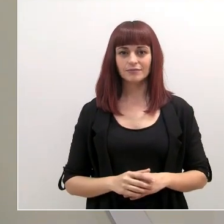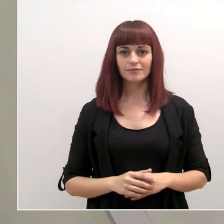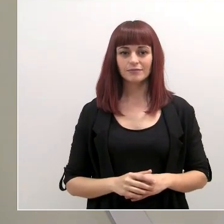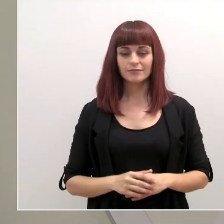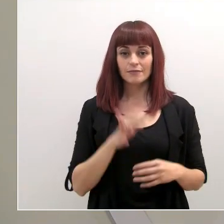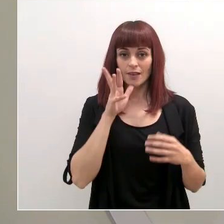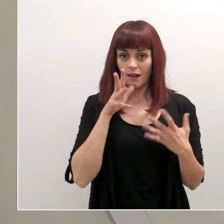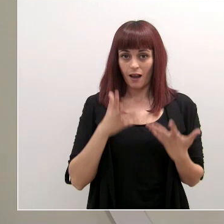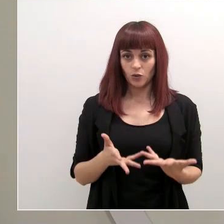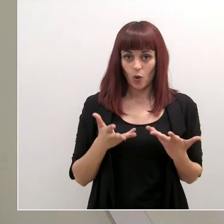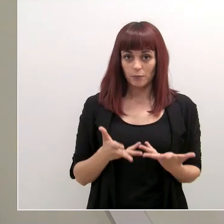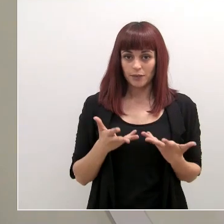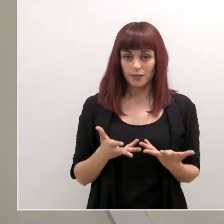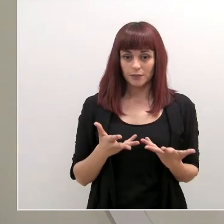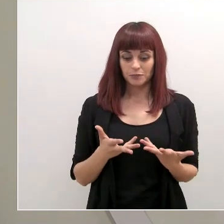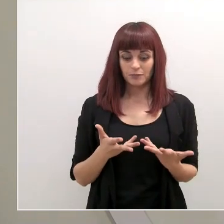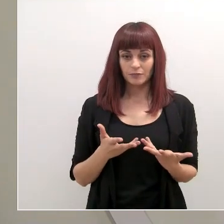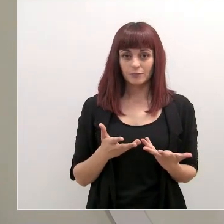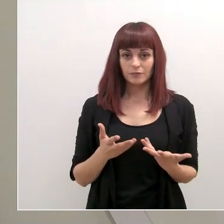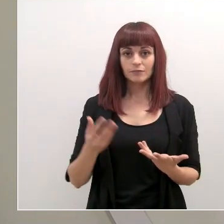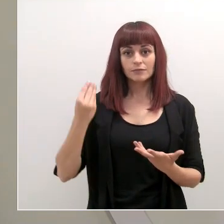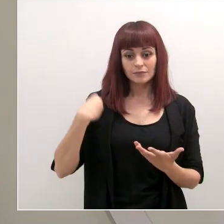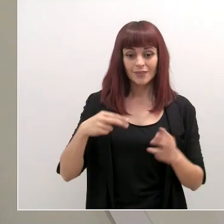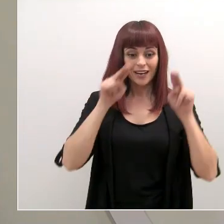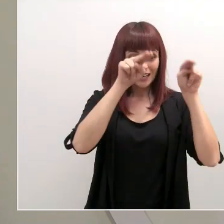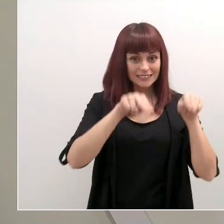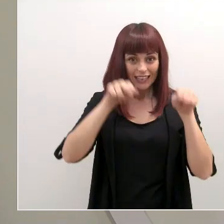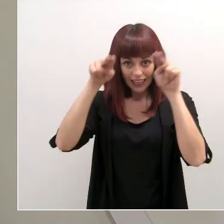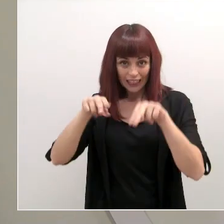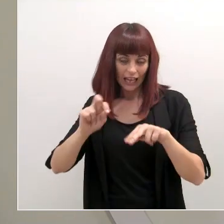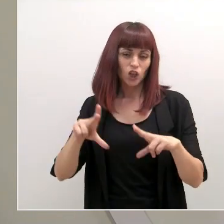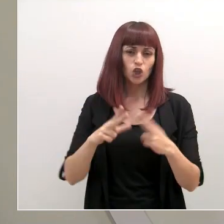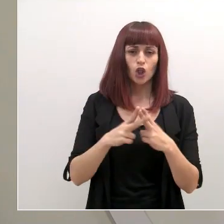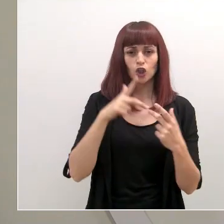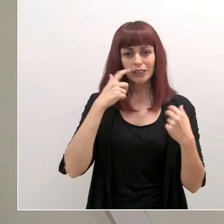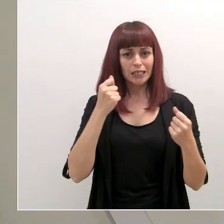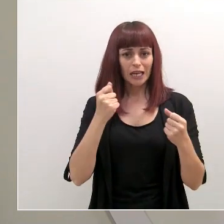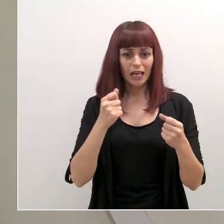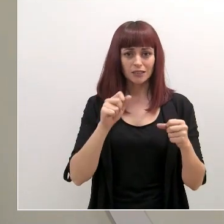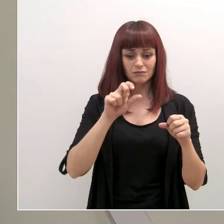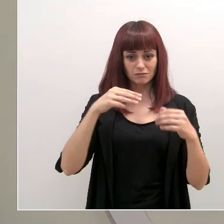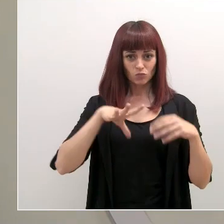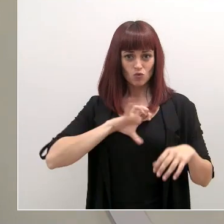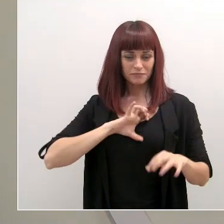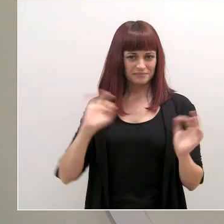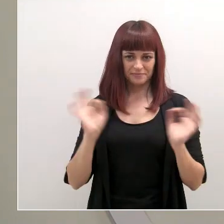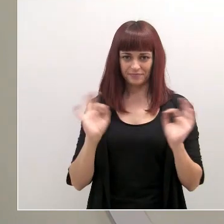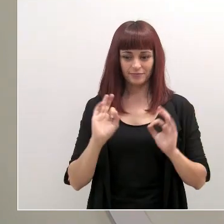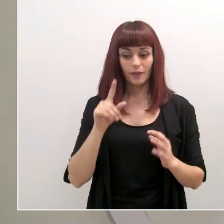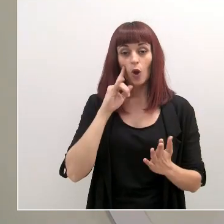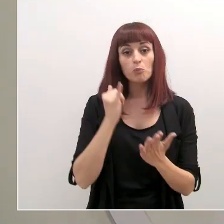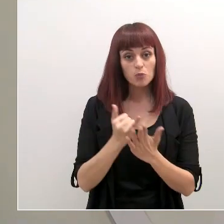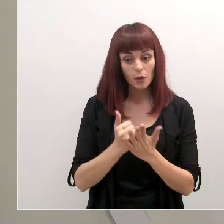hay actualmente ningún caso activo en las residencias sociosanitarias. Por otra parte, el número de